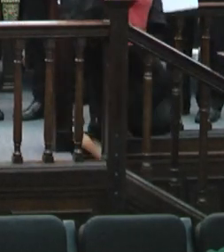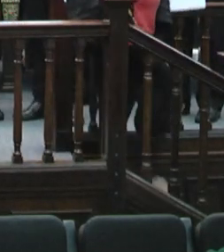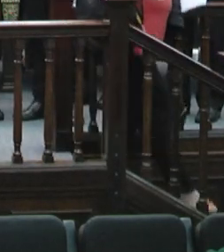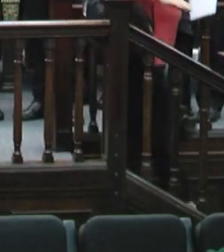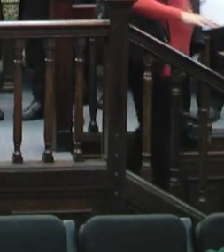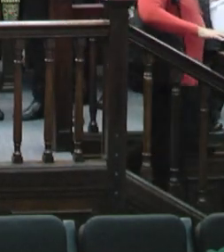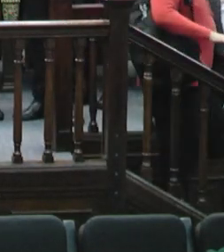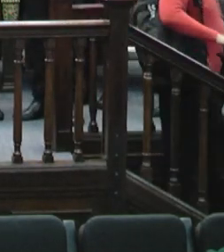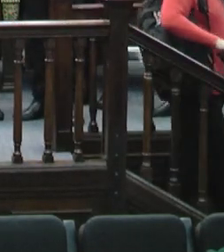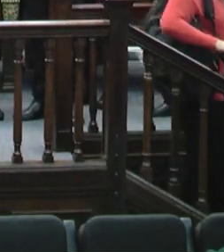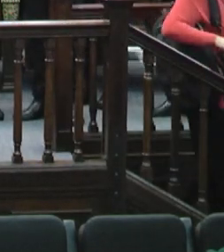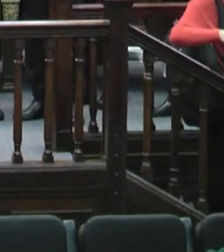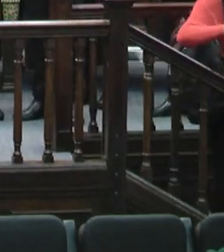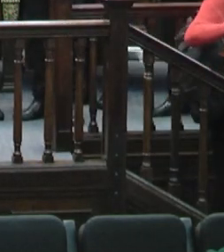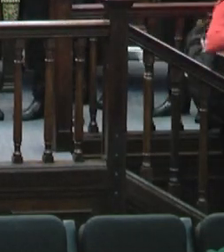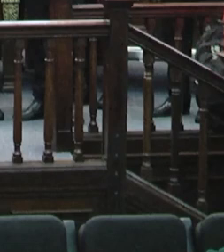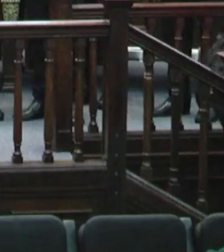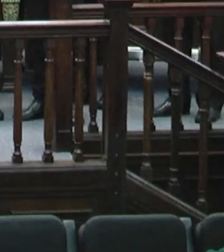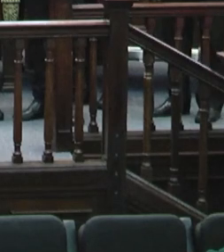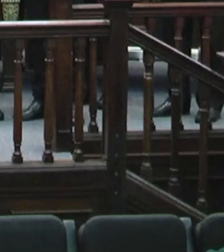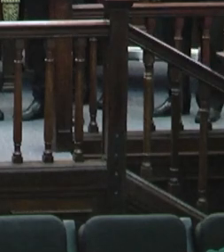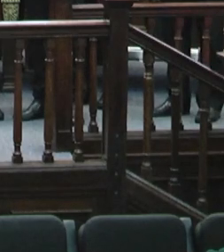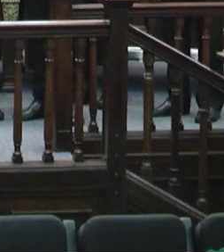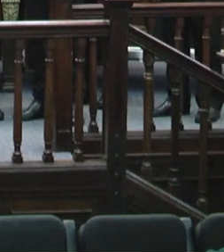2017, tiene como objetivo